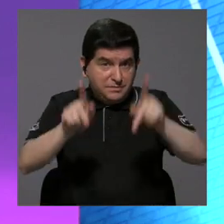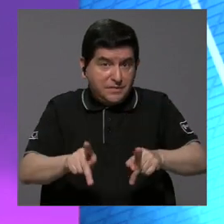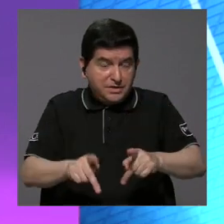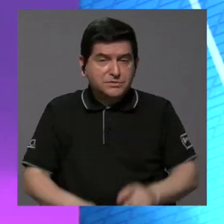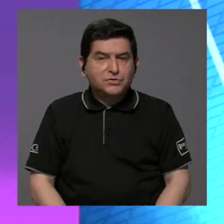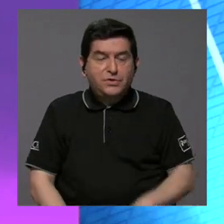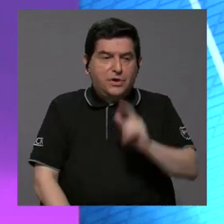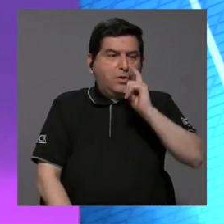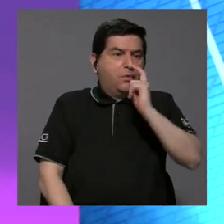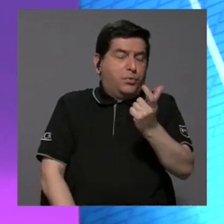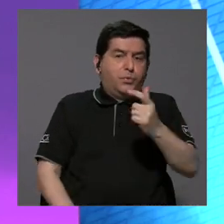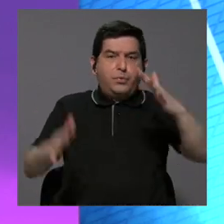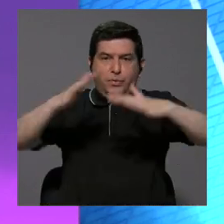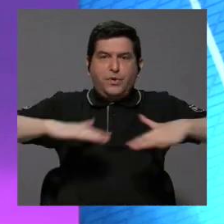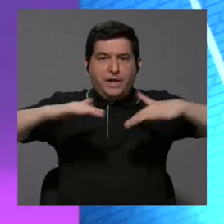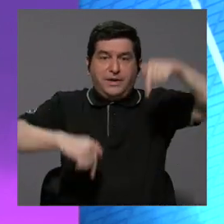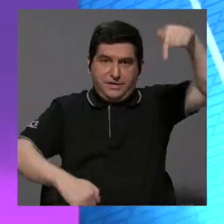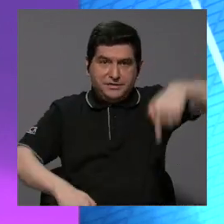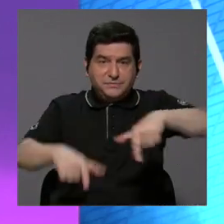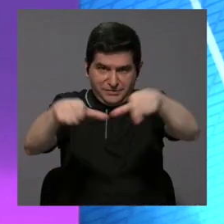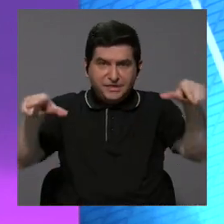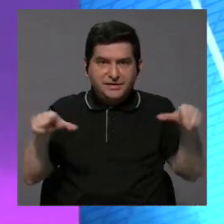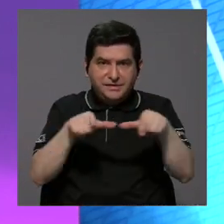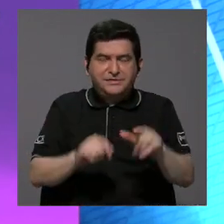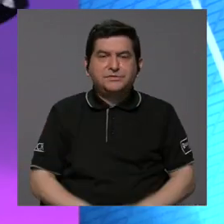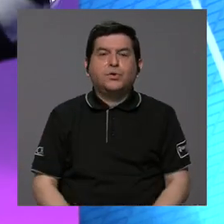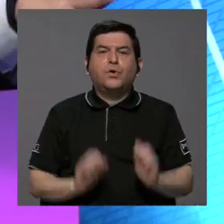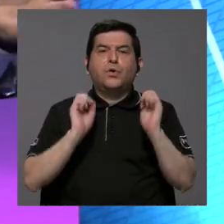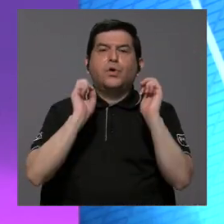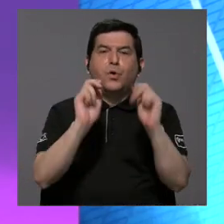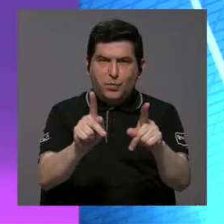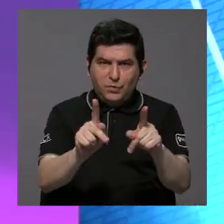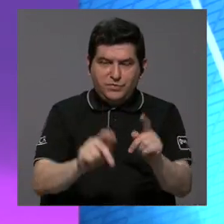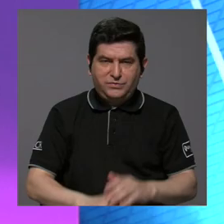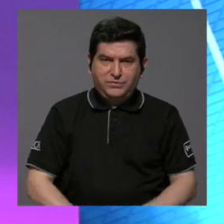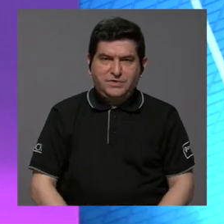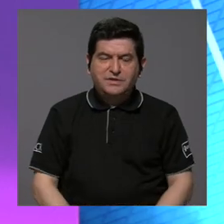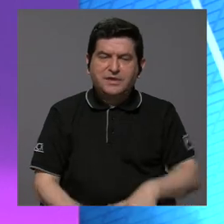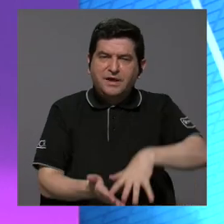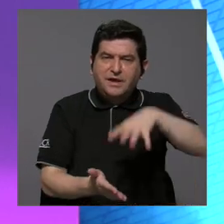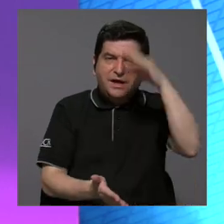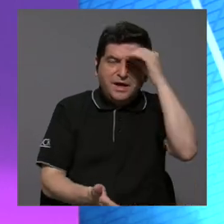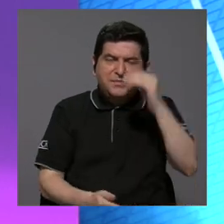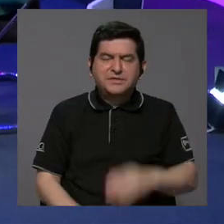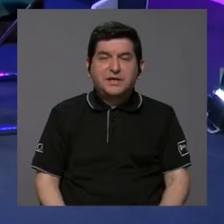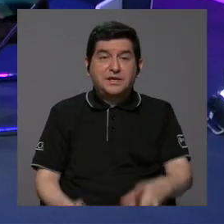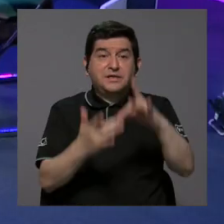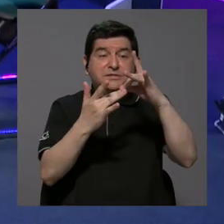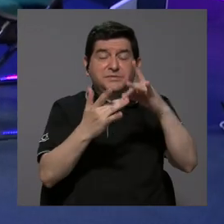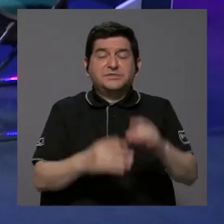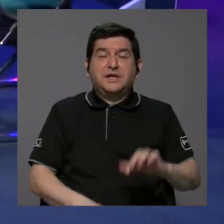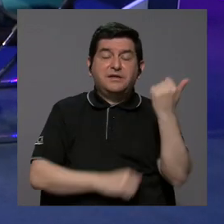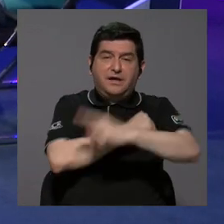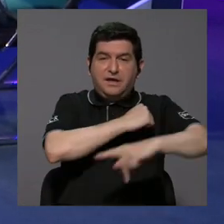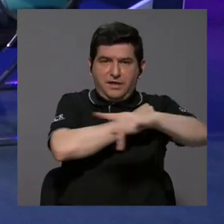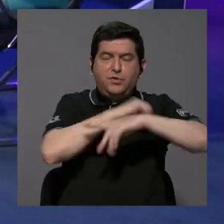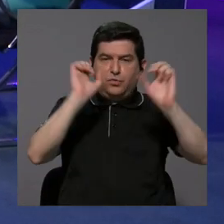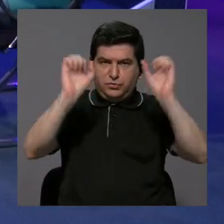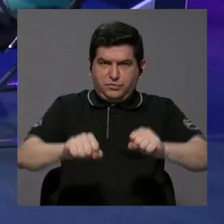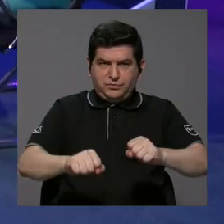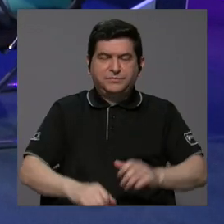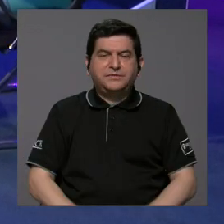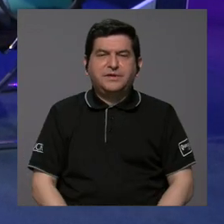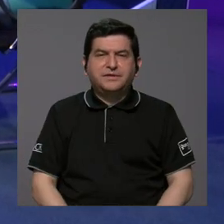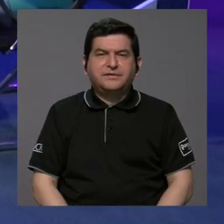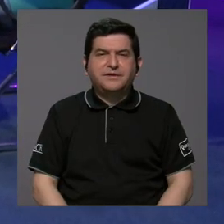más afortunadas en el medio local que ha tenido la oportunidad de aprender Y especializarse en el extranjero Cómo